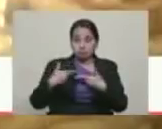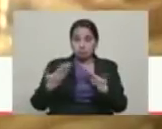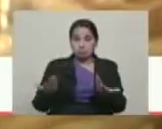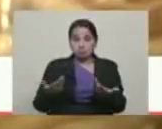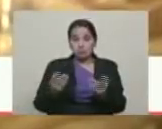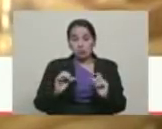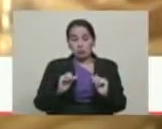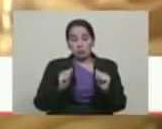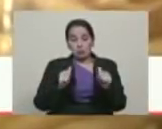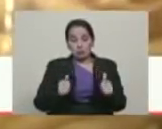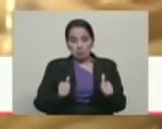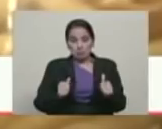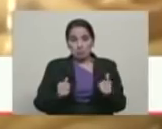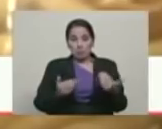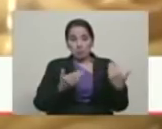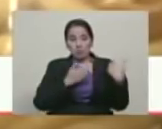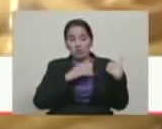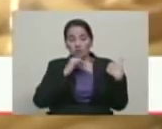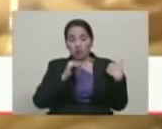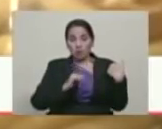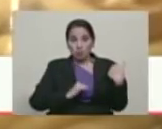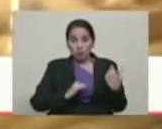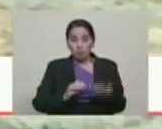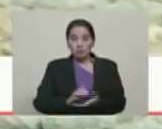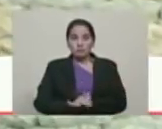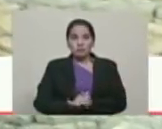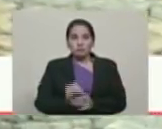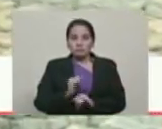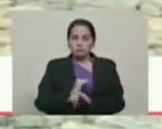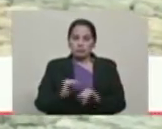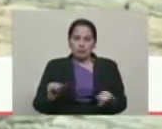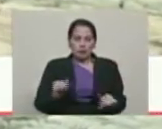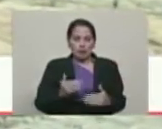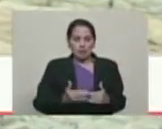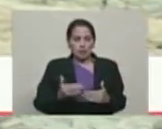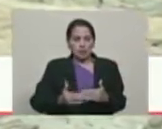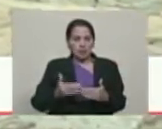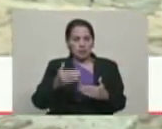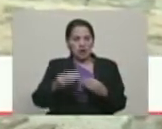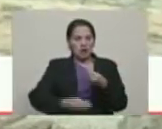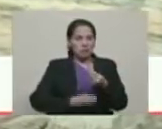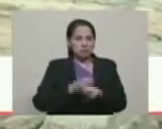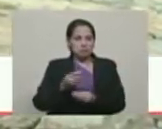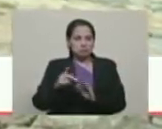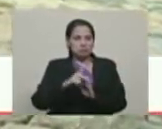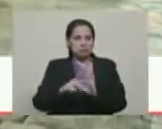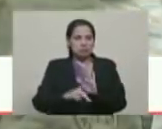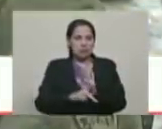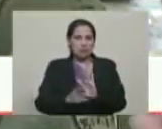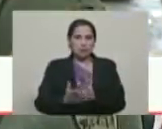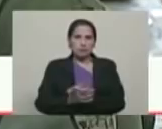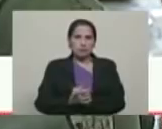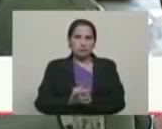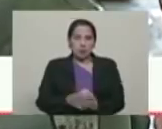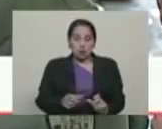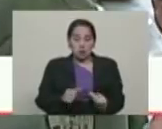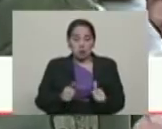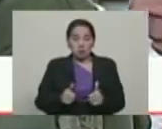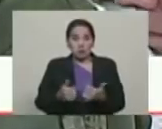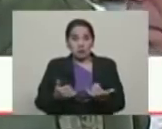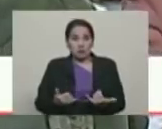me estaba informando, ya tener ya adelantado lo que es un plan de acción, un plan para ponerlo en práctica de